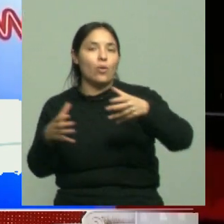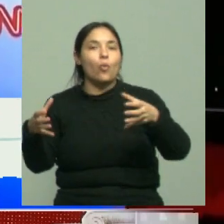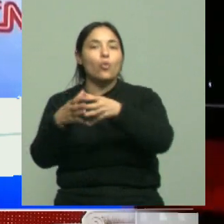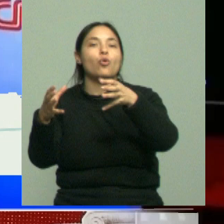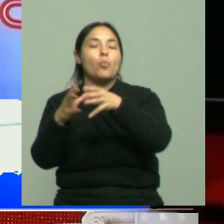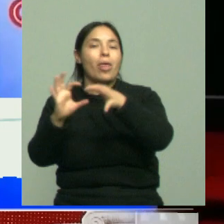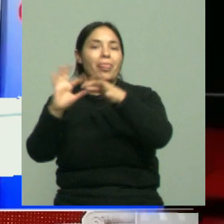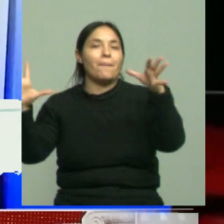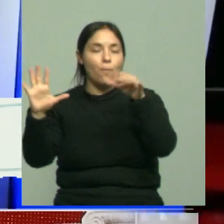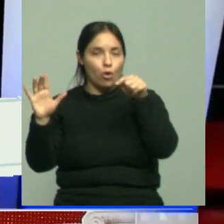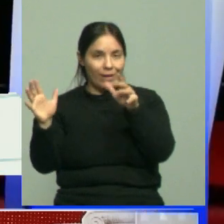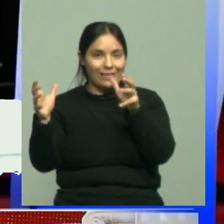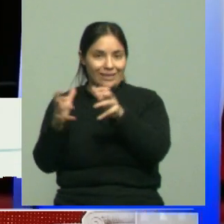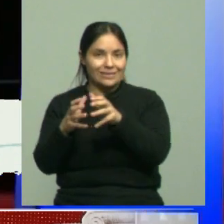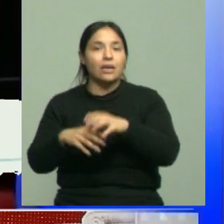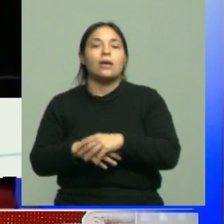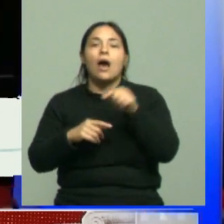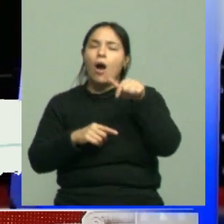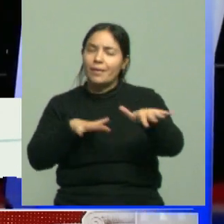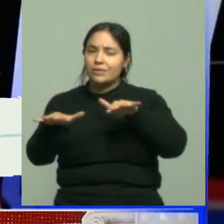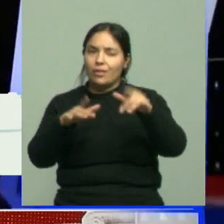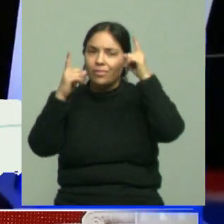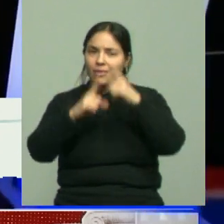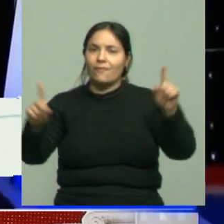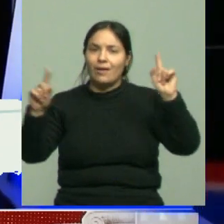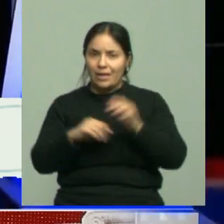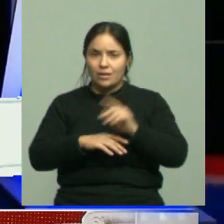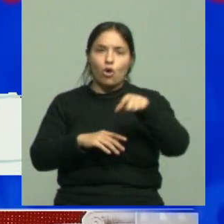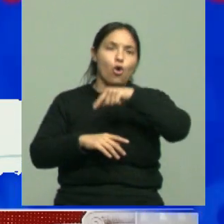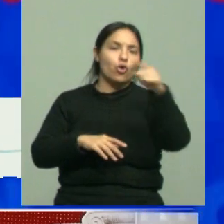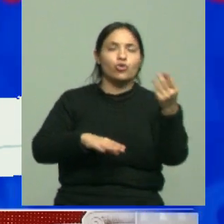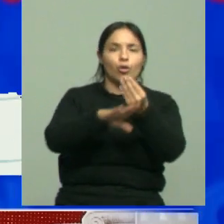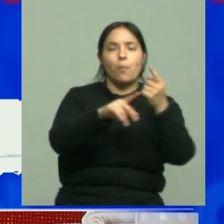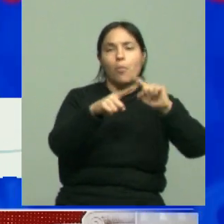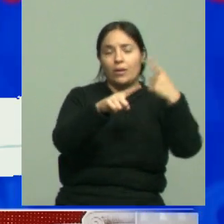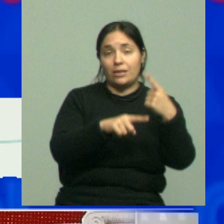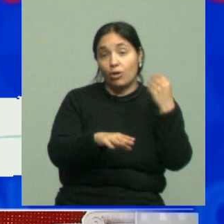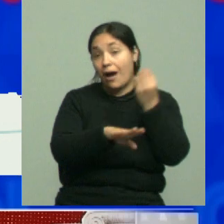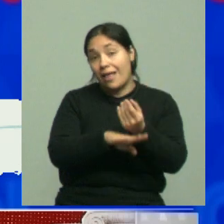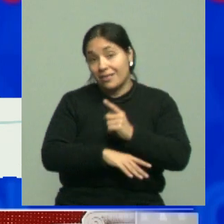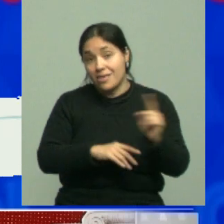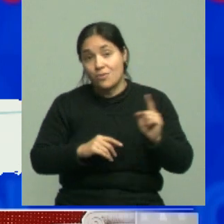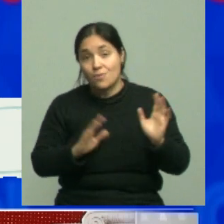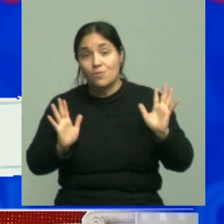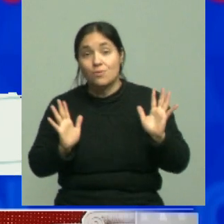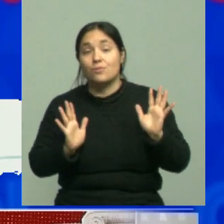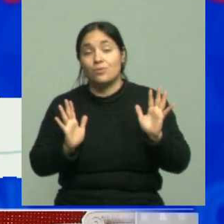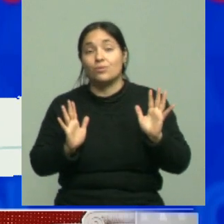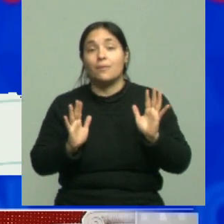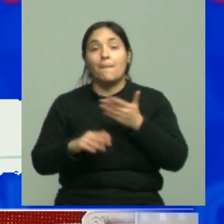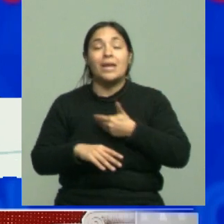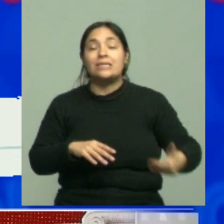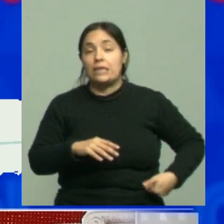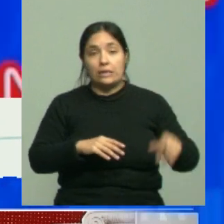en una situación distinta a la de otros actores políticos que no son candidatos, que no son